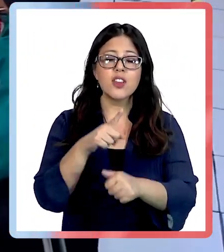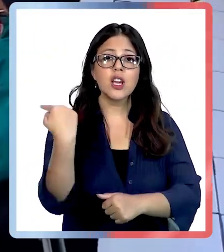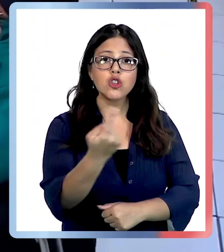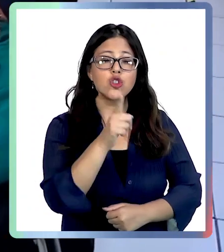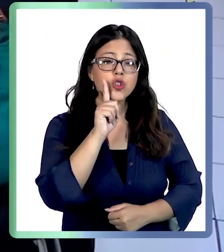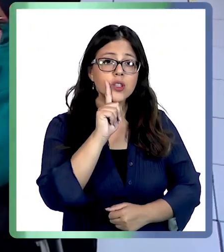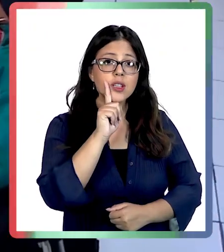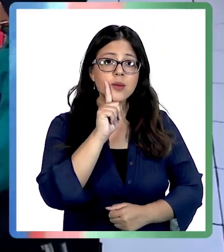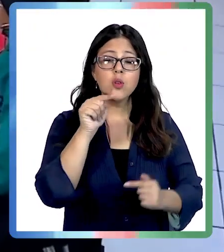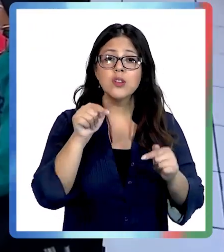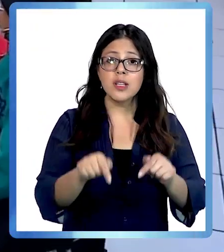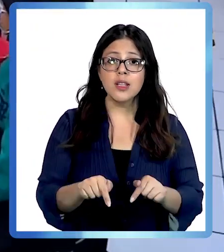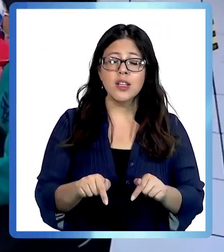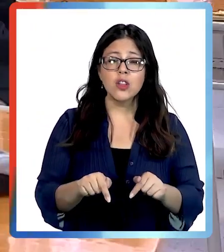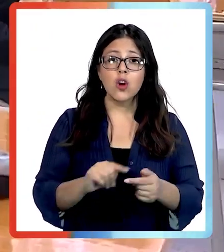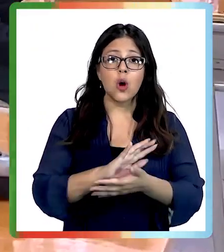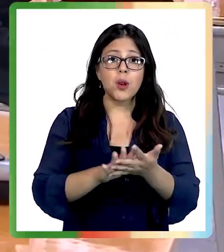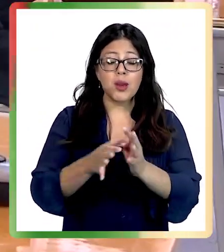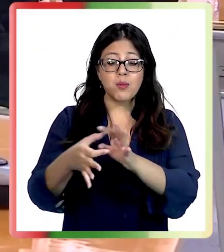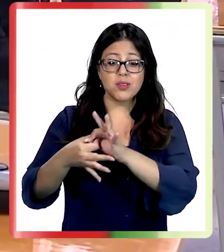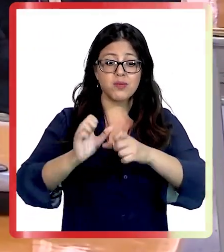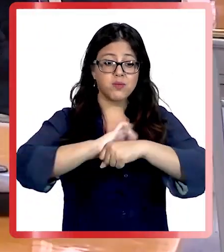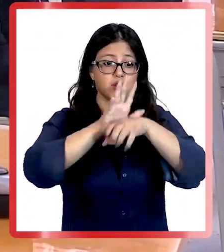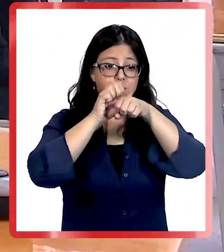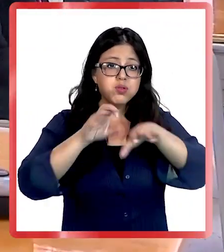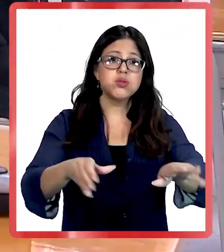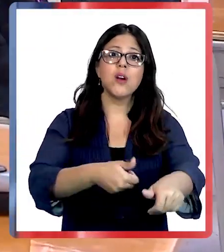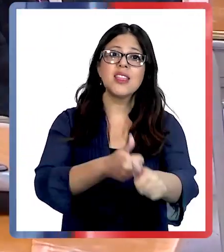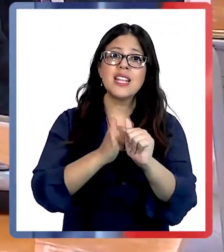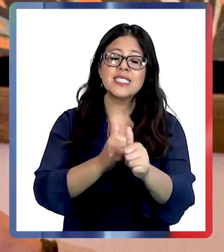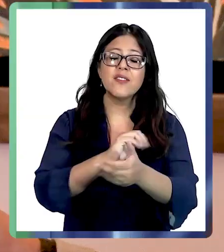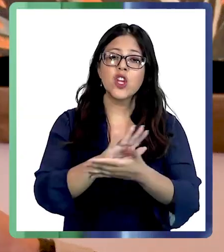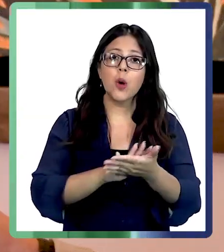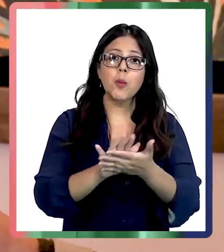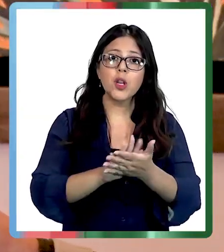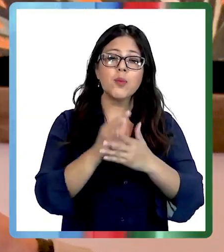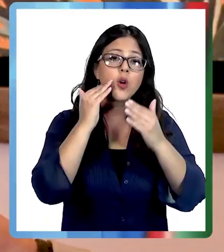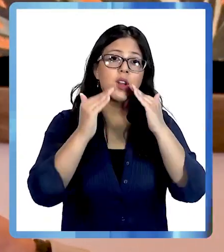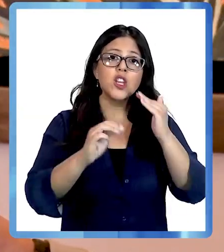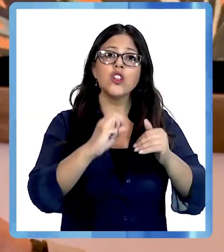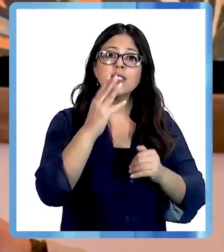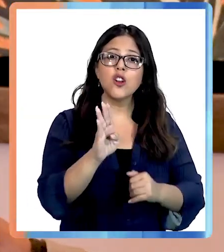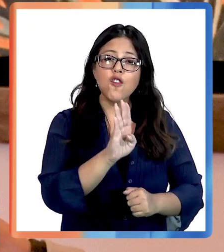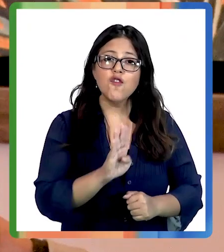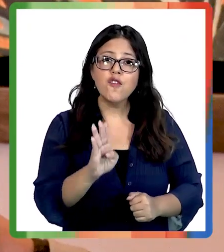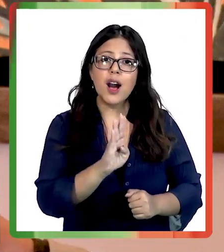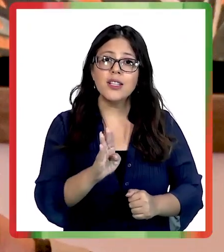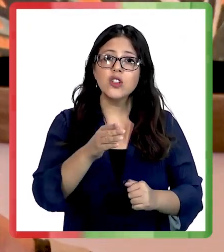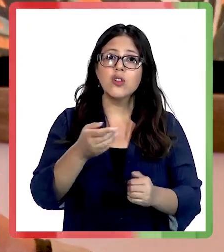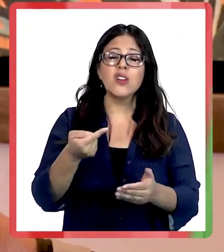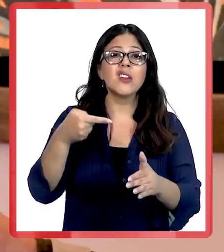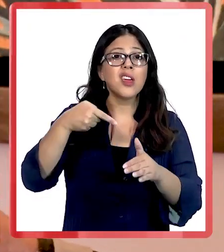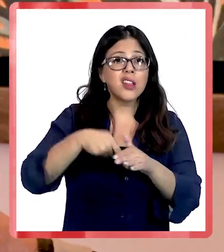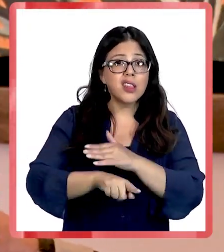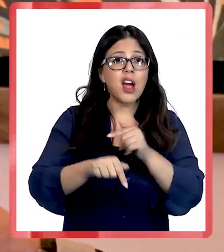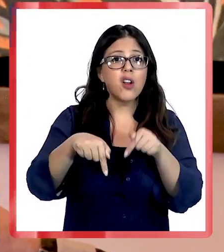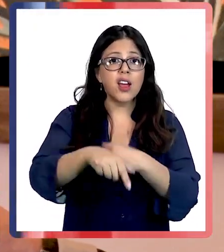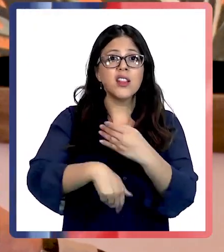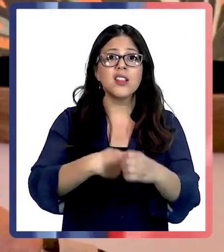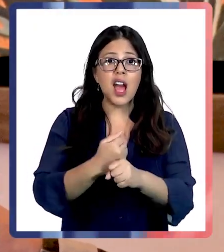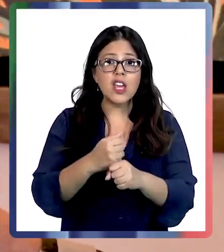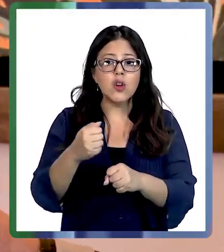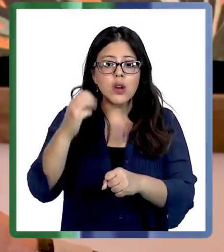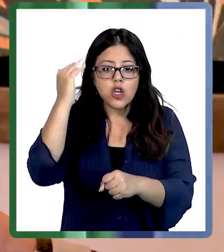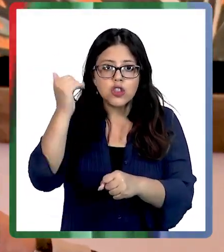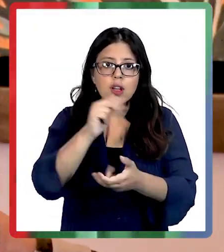desafíos por ejemplo que hay niños en tercero básico que entraron este año al colegio sin saber leer y escribir ese es el desafío cierto y